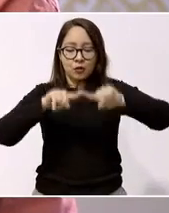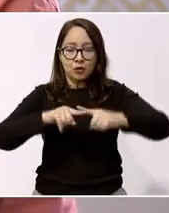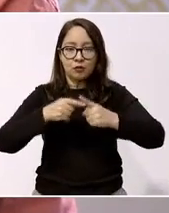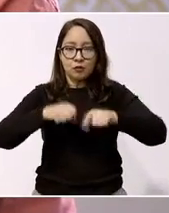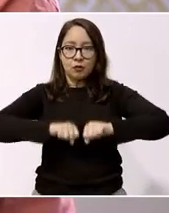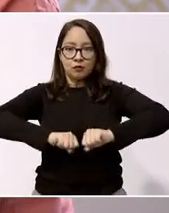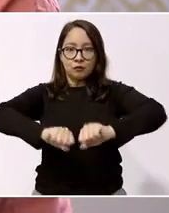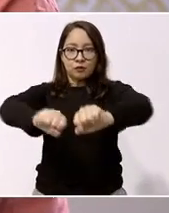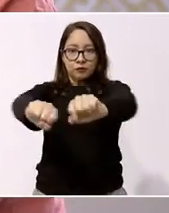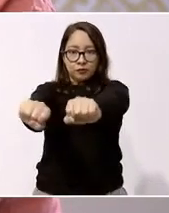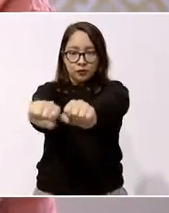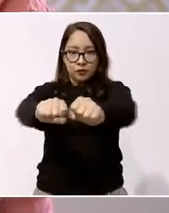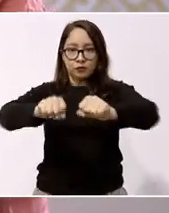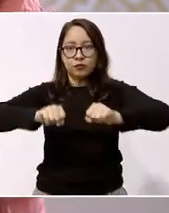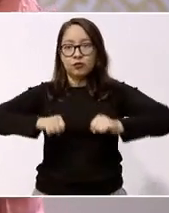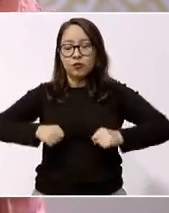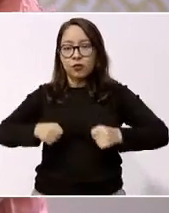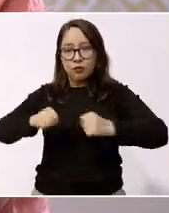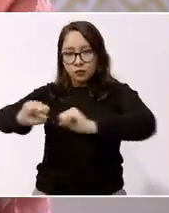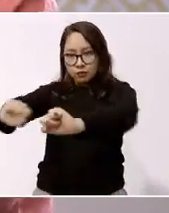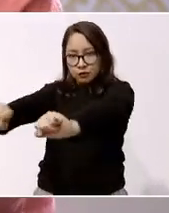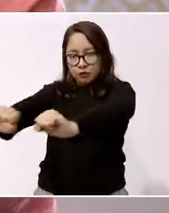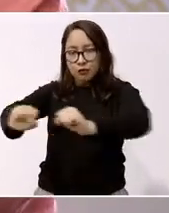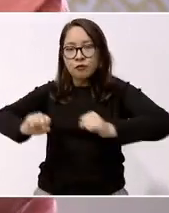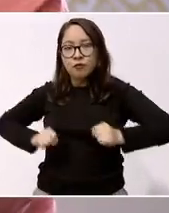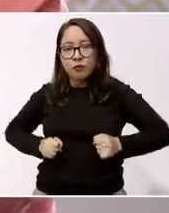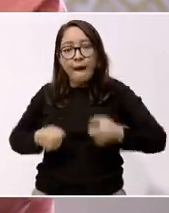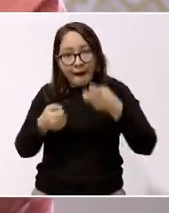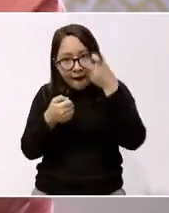Fíjense lo que es una economía